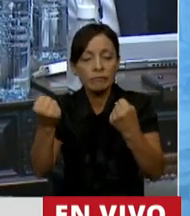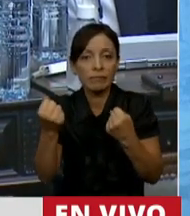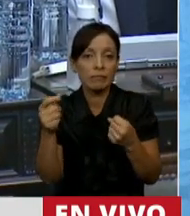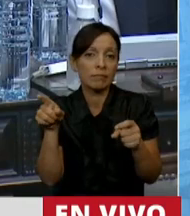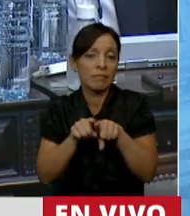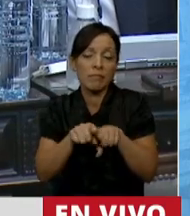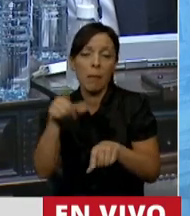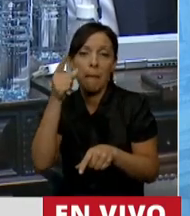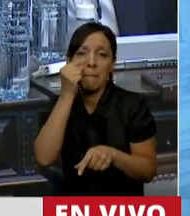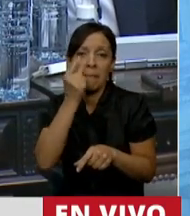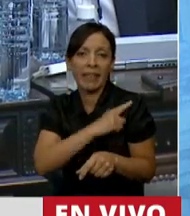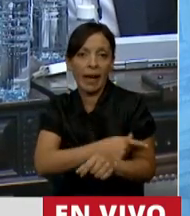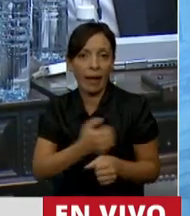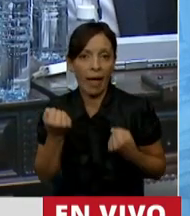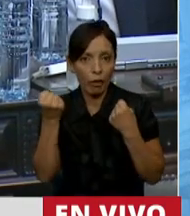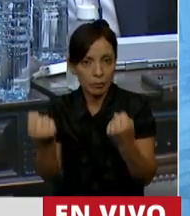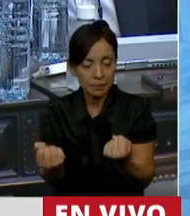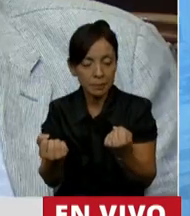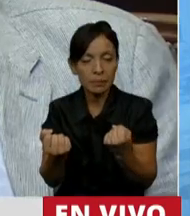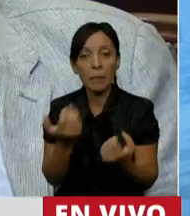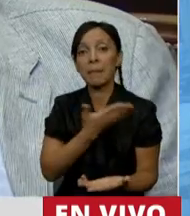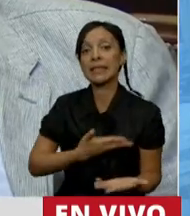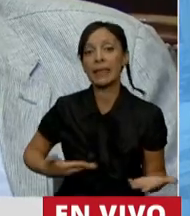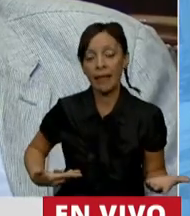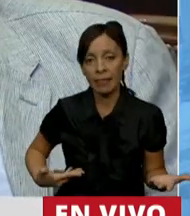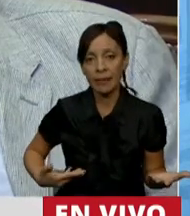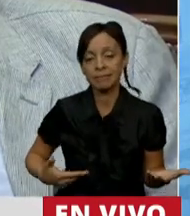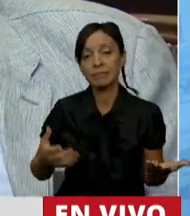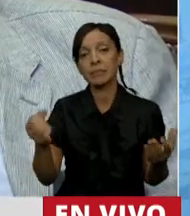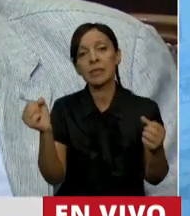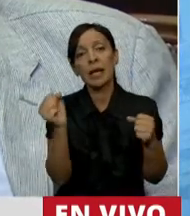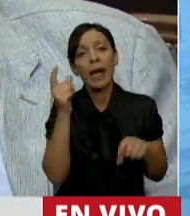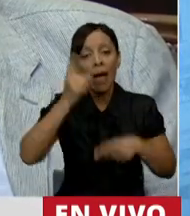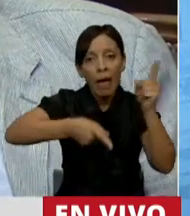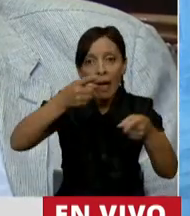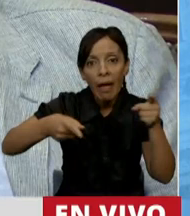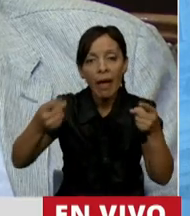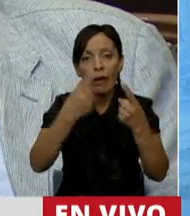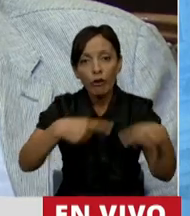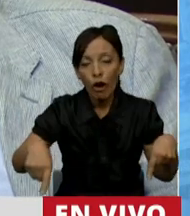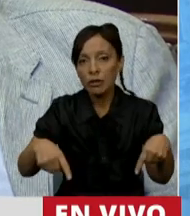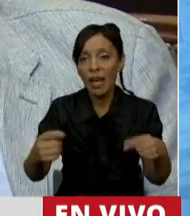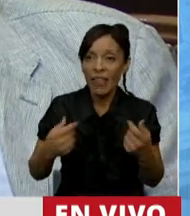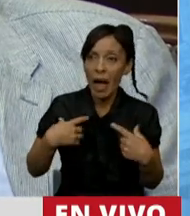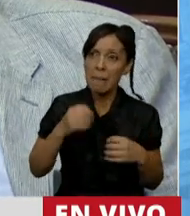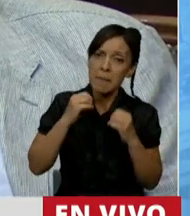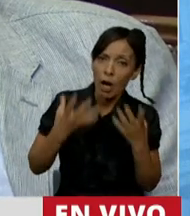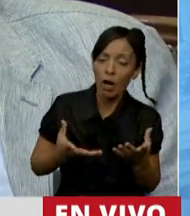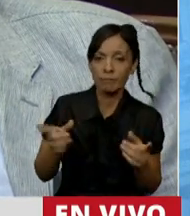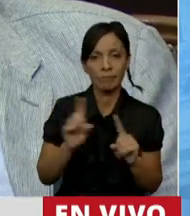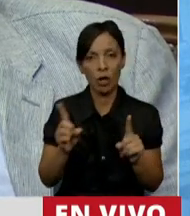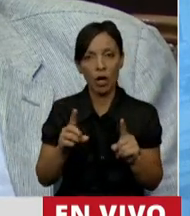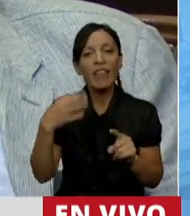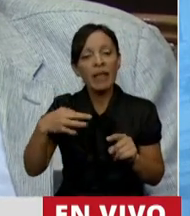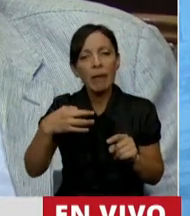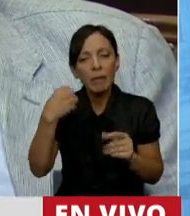patriarcado. Señor presidente, las sanciones y los señalamientos no nos hacen mejores. Es enfrentar los problemas lo que